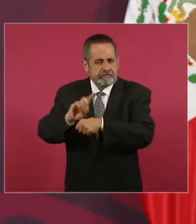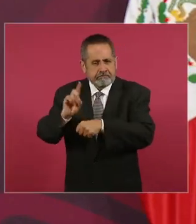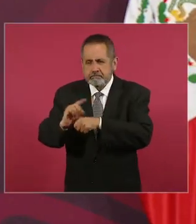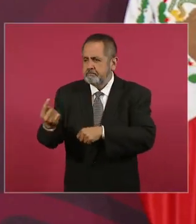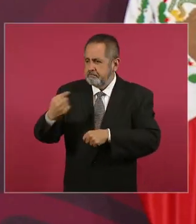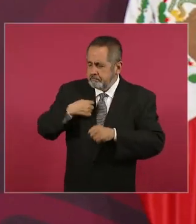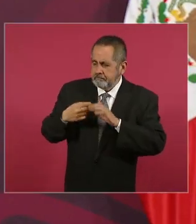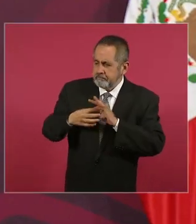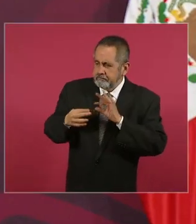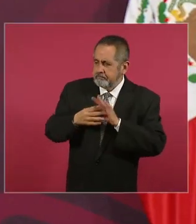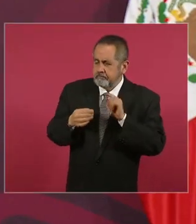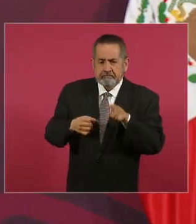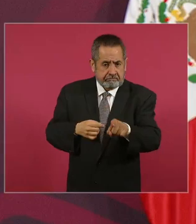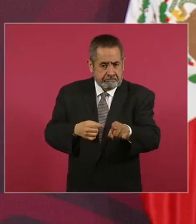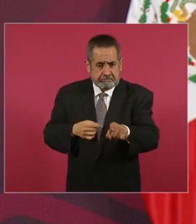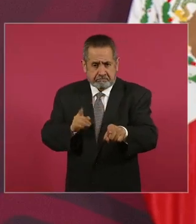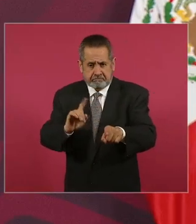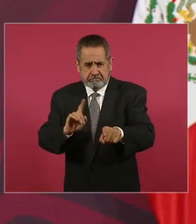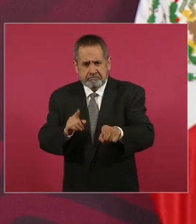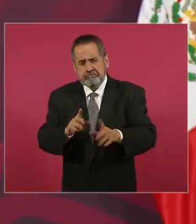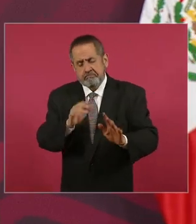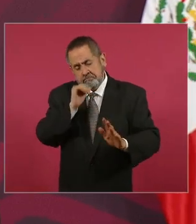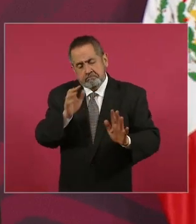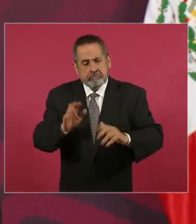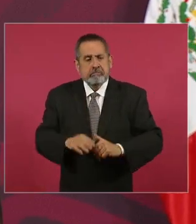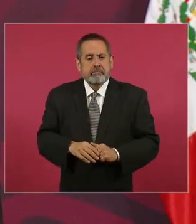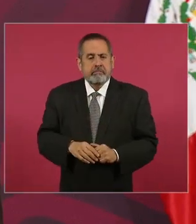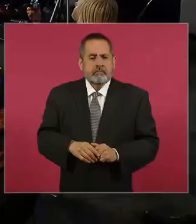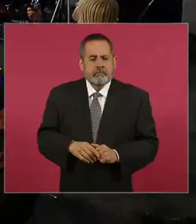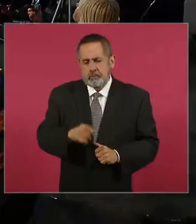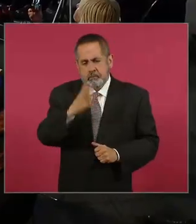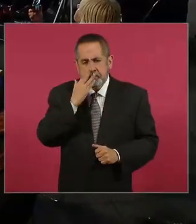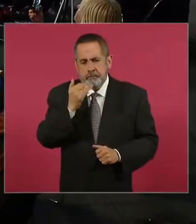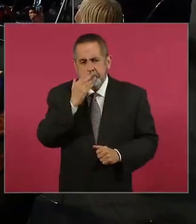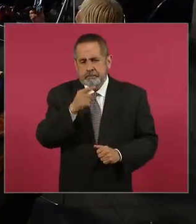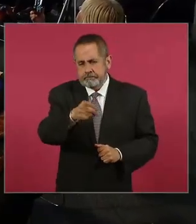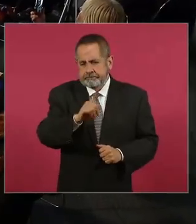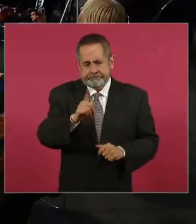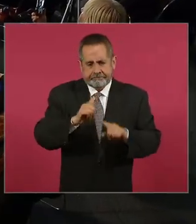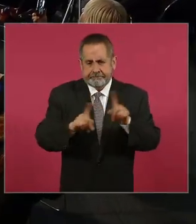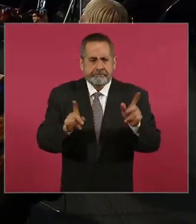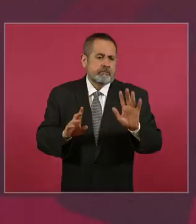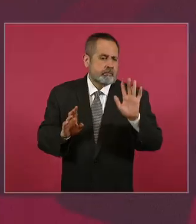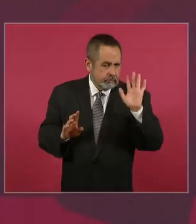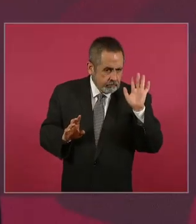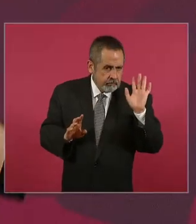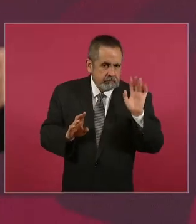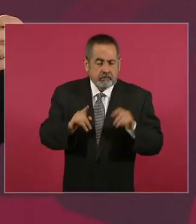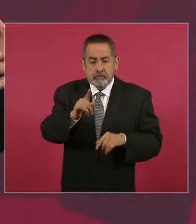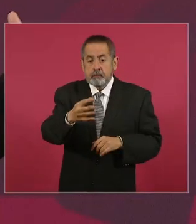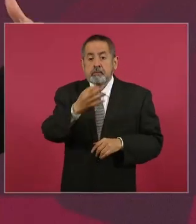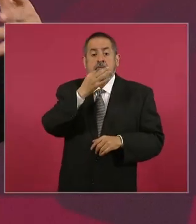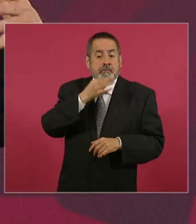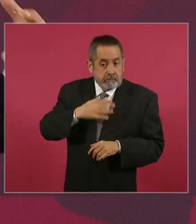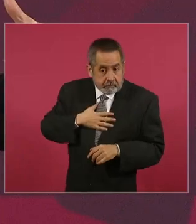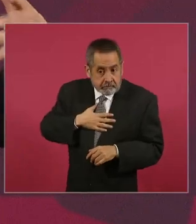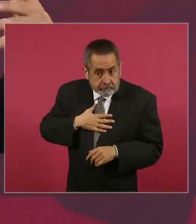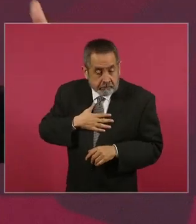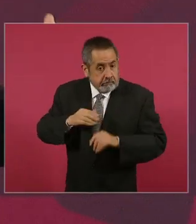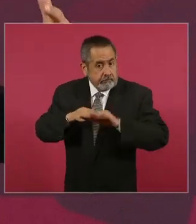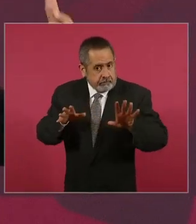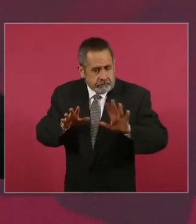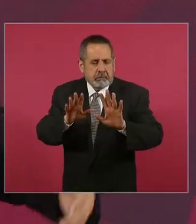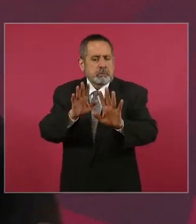nos informamos de lo que pasa en el país y no tenemos información. Pero qué bueno que se